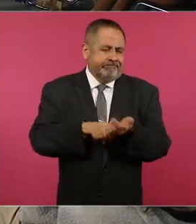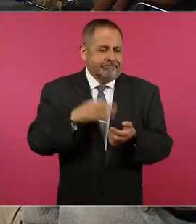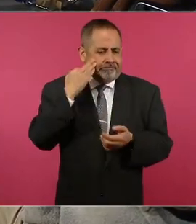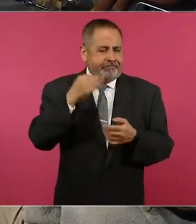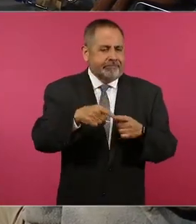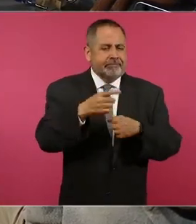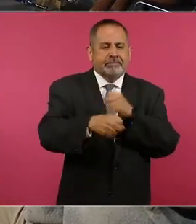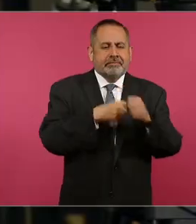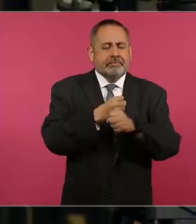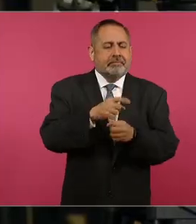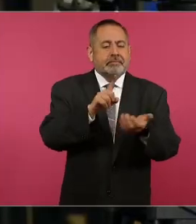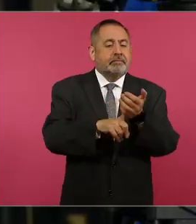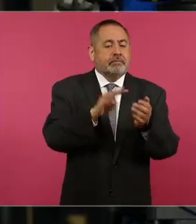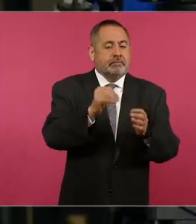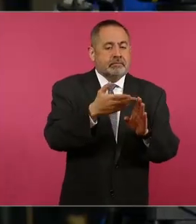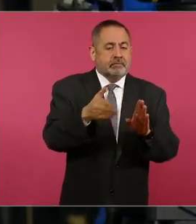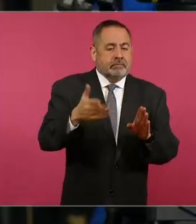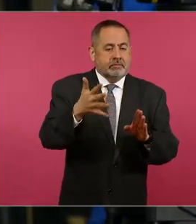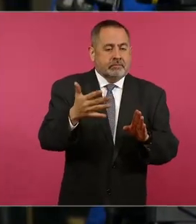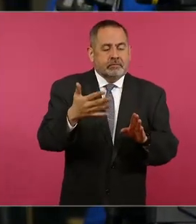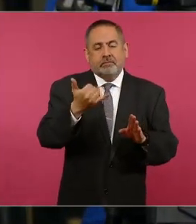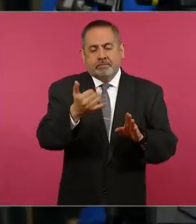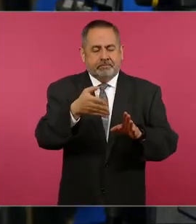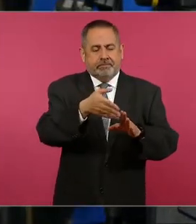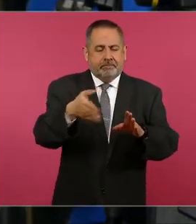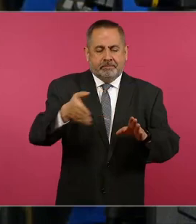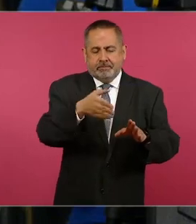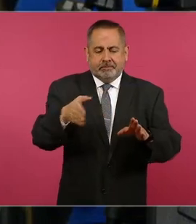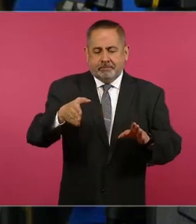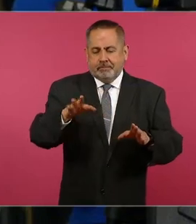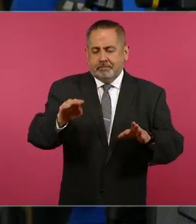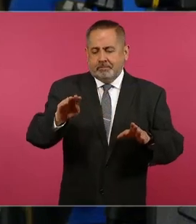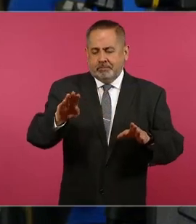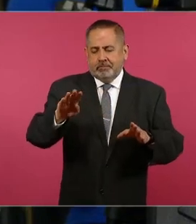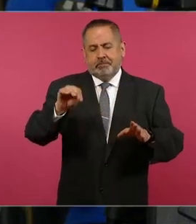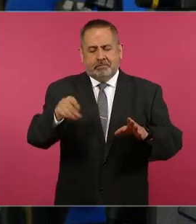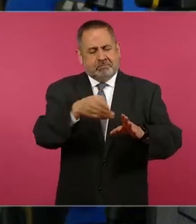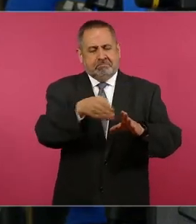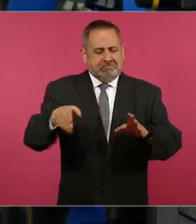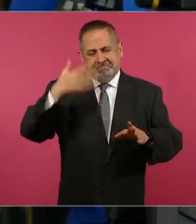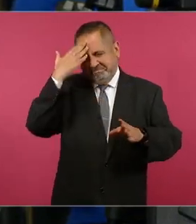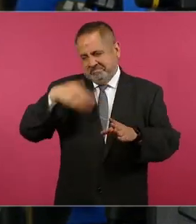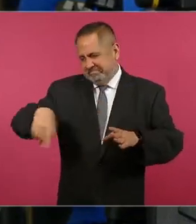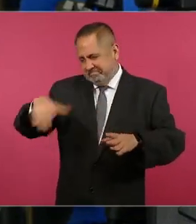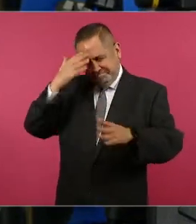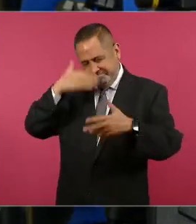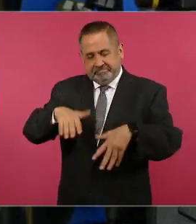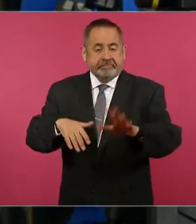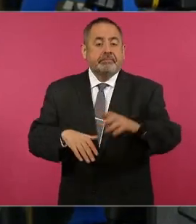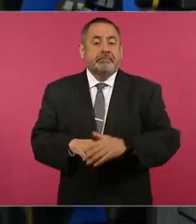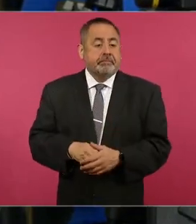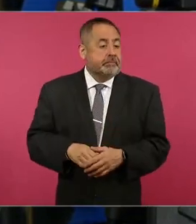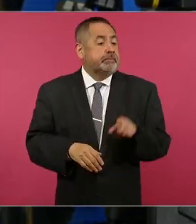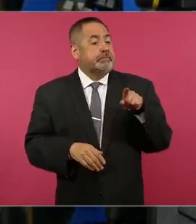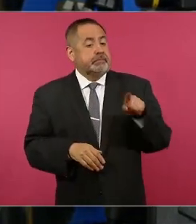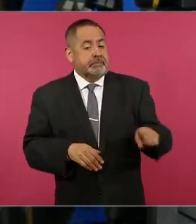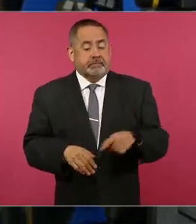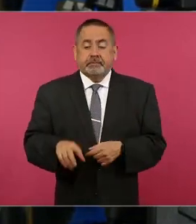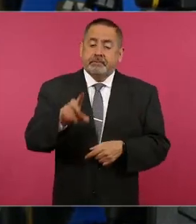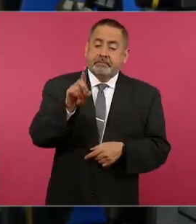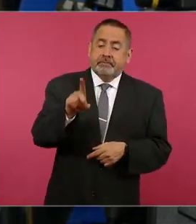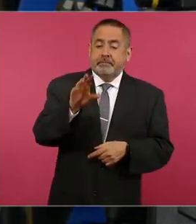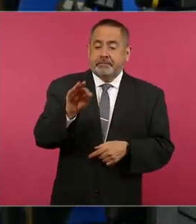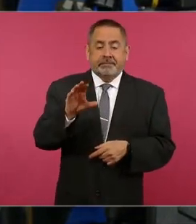las décadas de los 50 y 99 y que se convirtió esta DFS